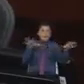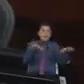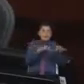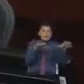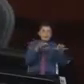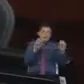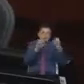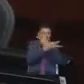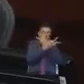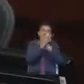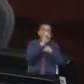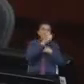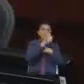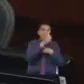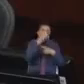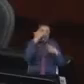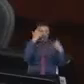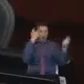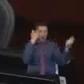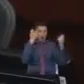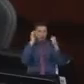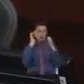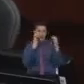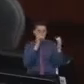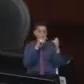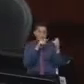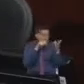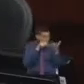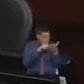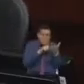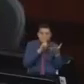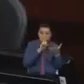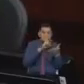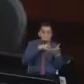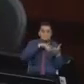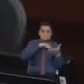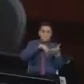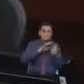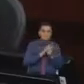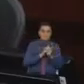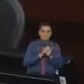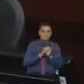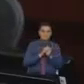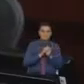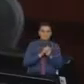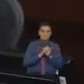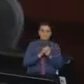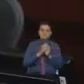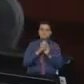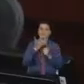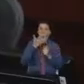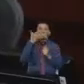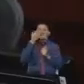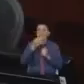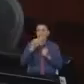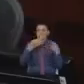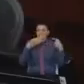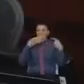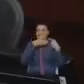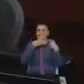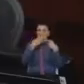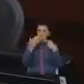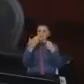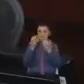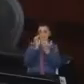obedecían a una estrategia de guerra. Usted se encargó de blindar una falsa verdad llenando